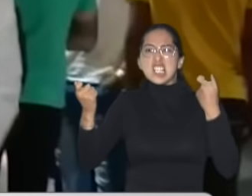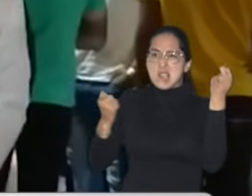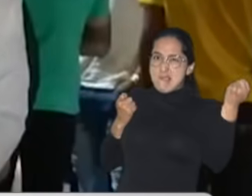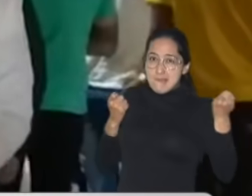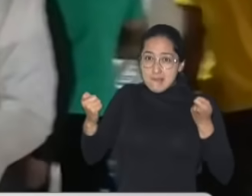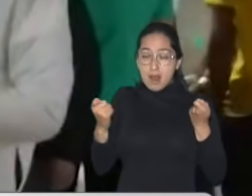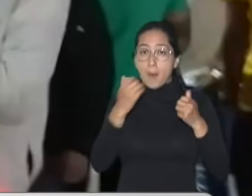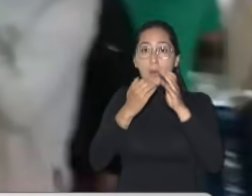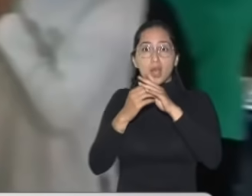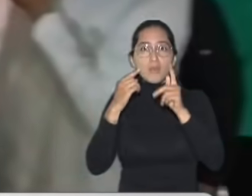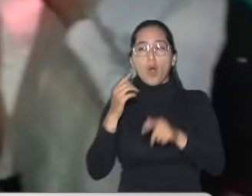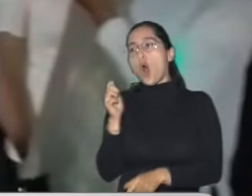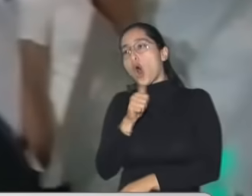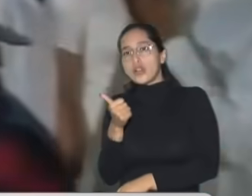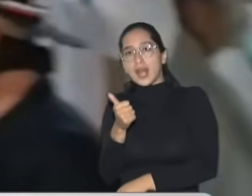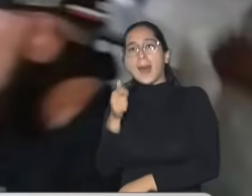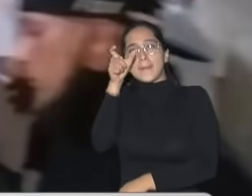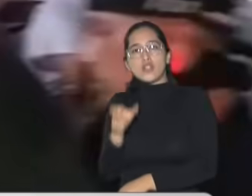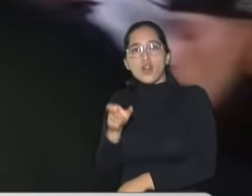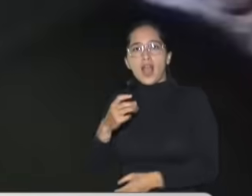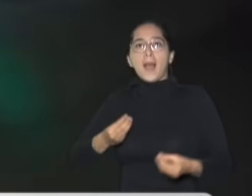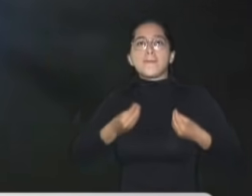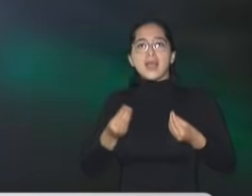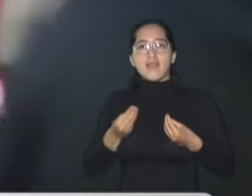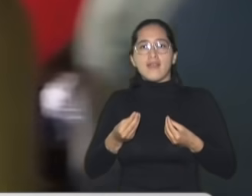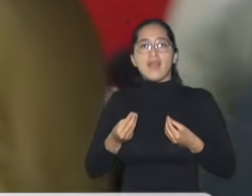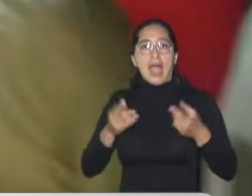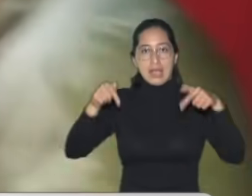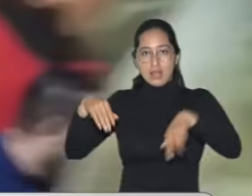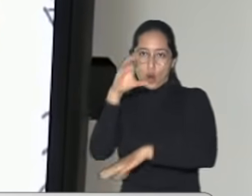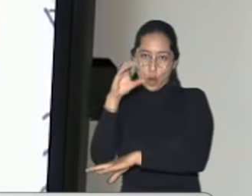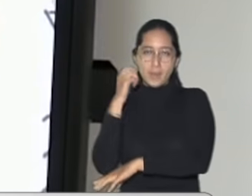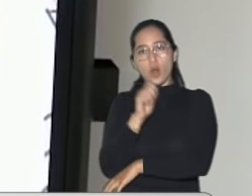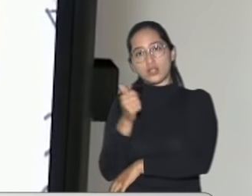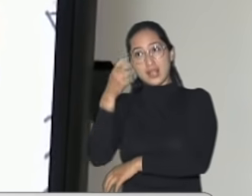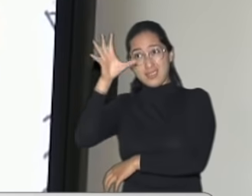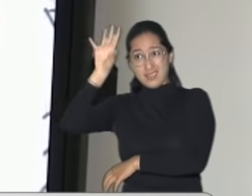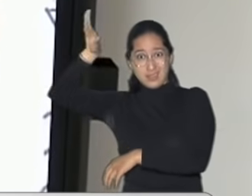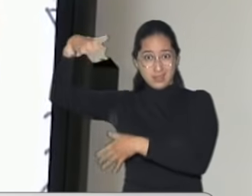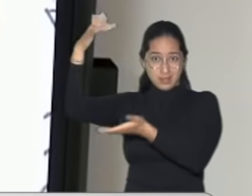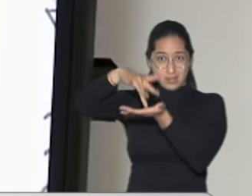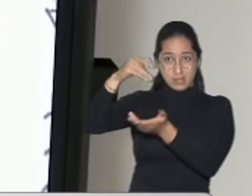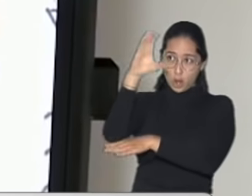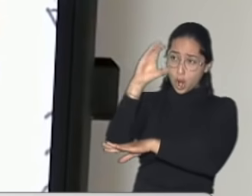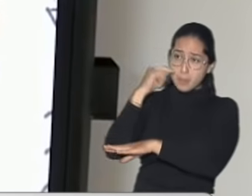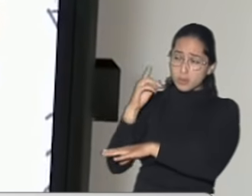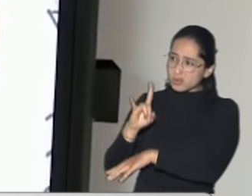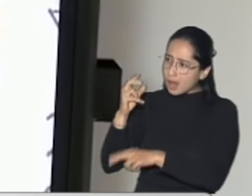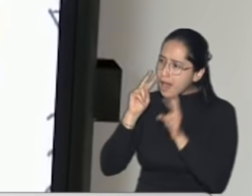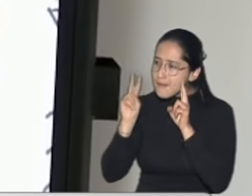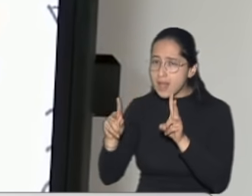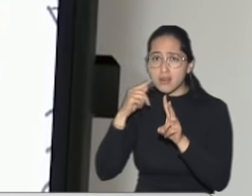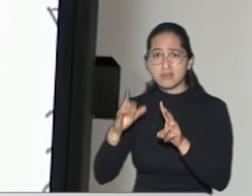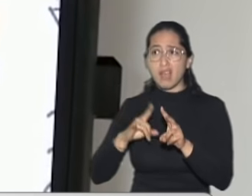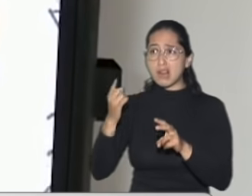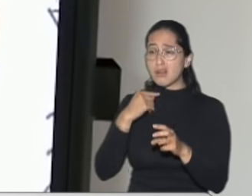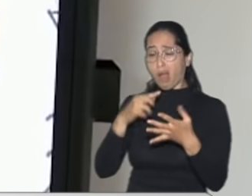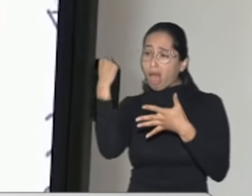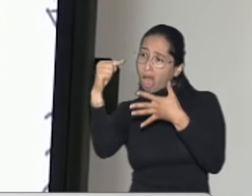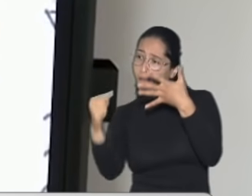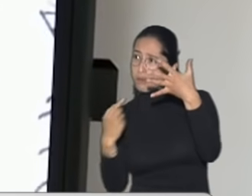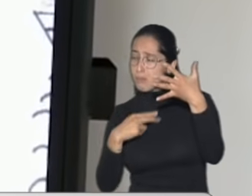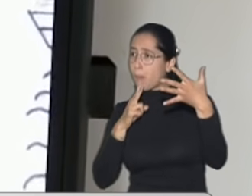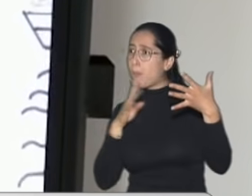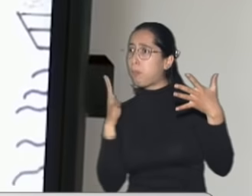poniendo en riesgo la salud pública y la seguridad nacional será expulsado. Migración Colombia no va a permitir que